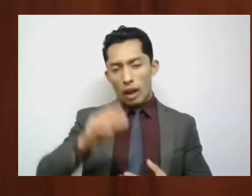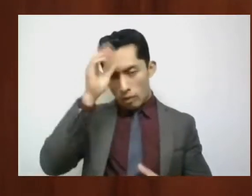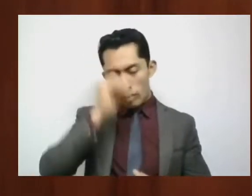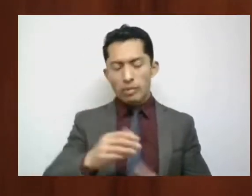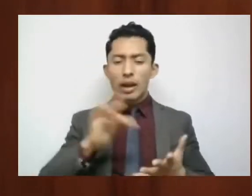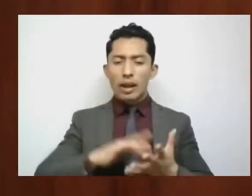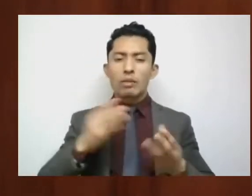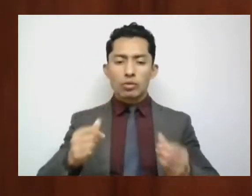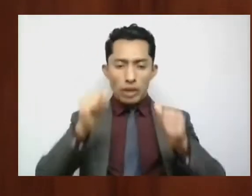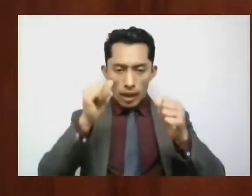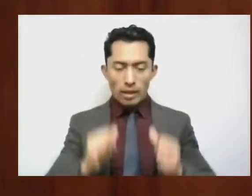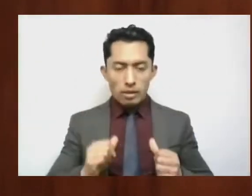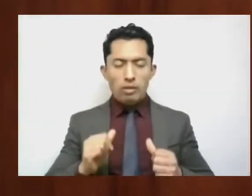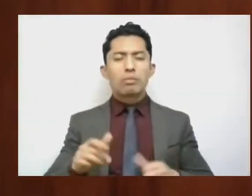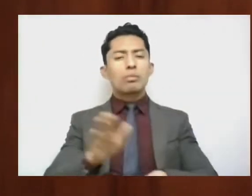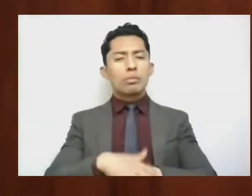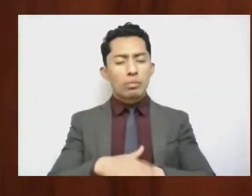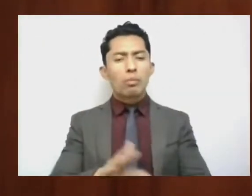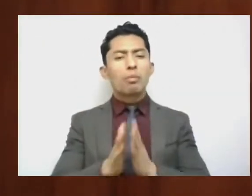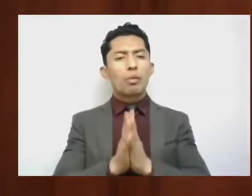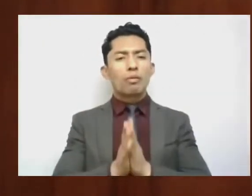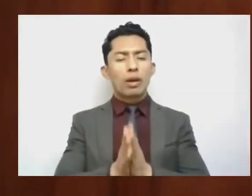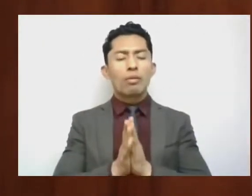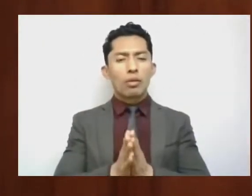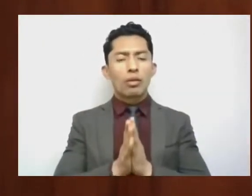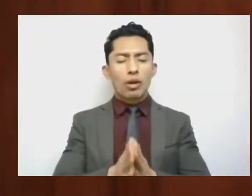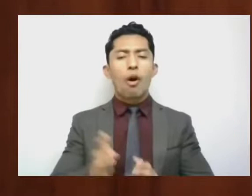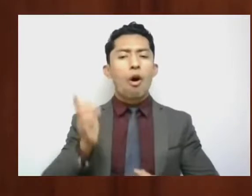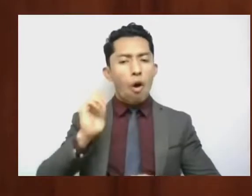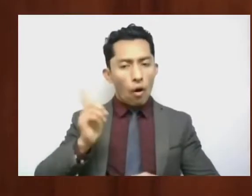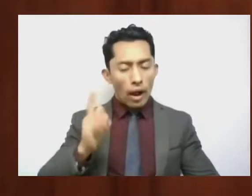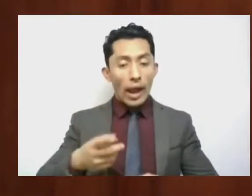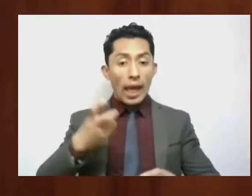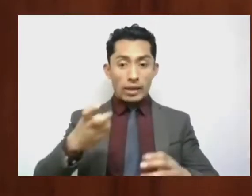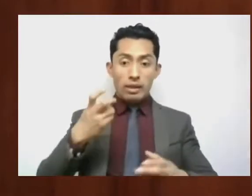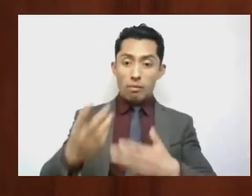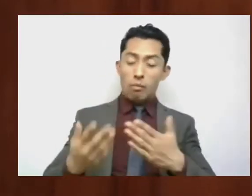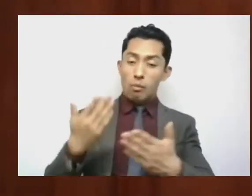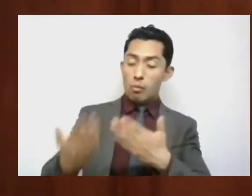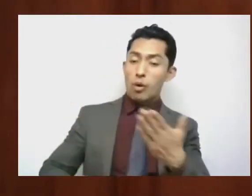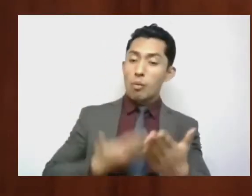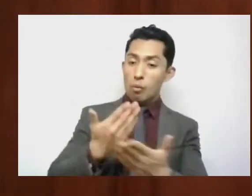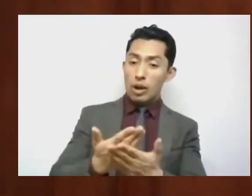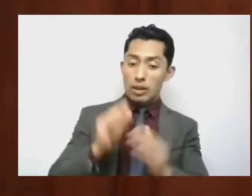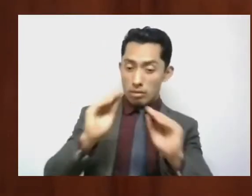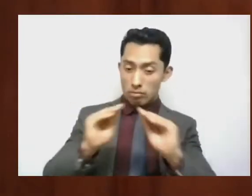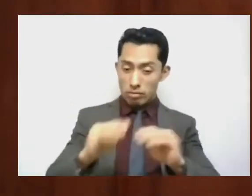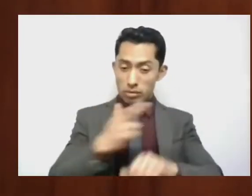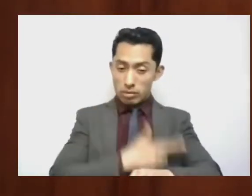su atención y los invito a que podamos dictaminar este proyecto en un futuro no